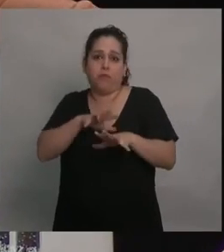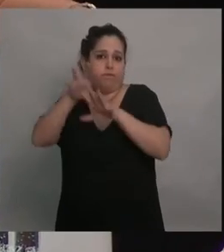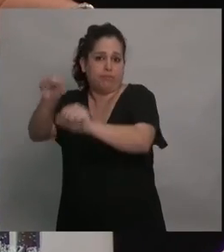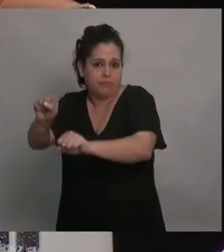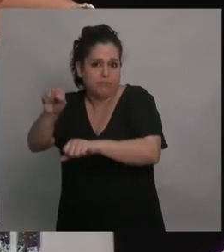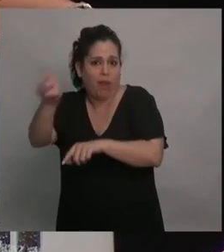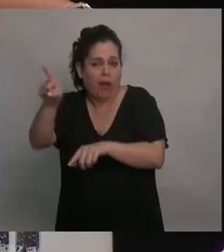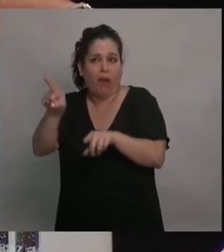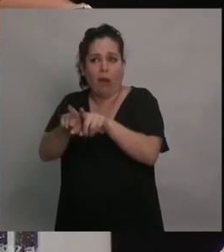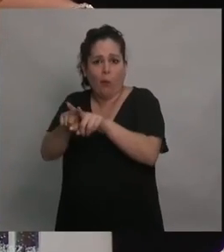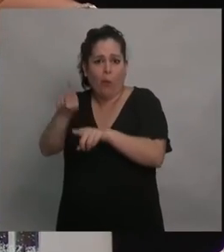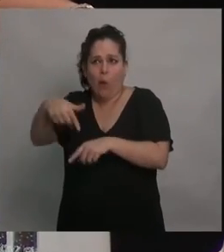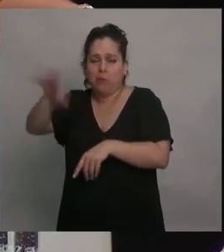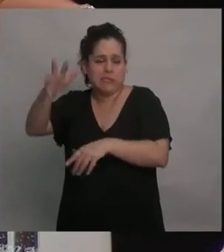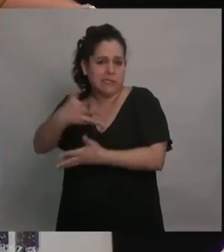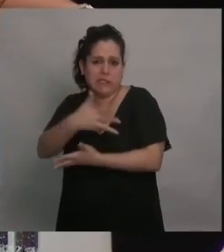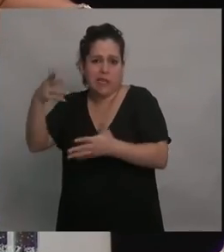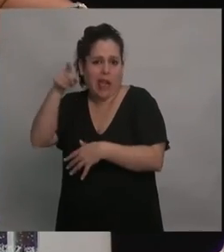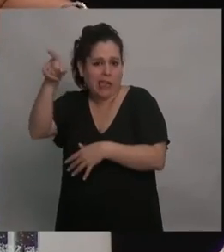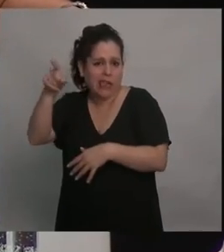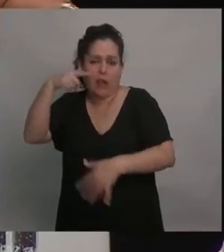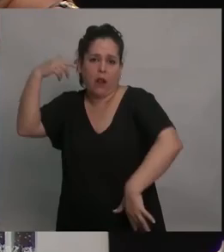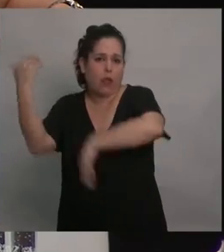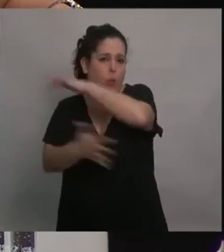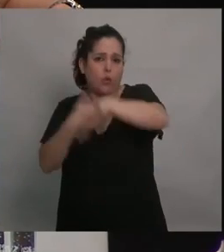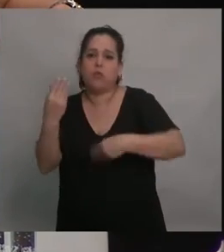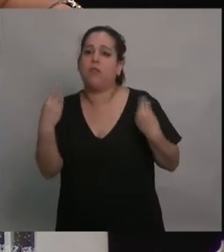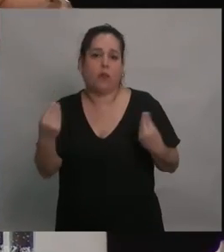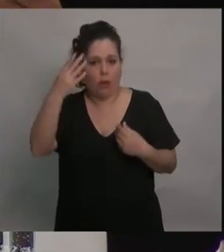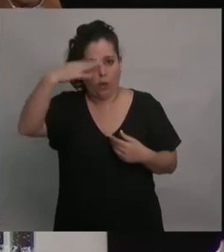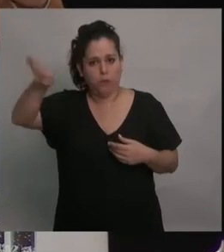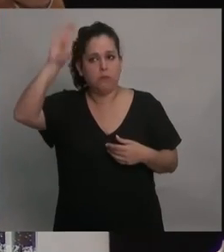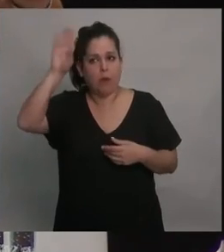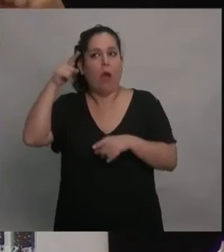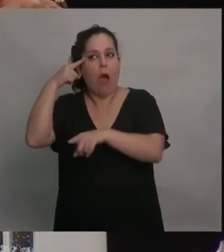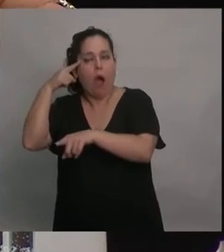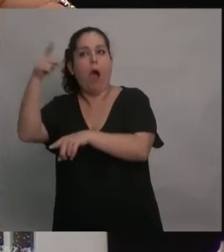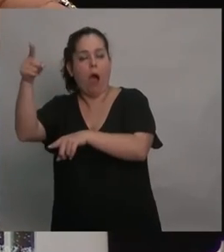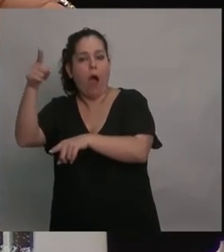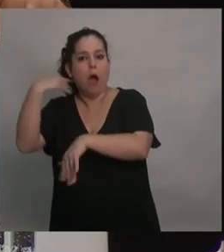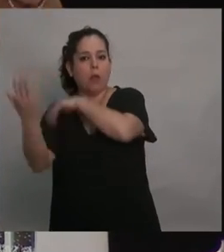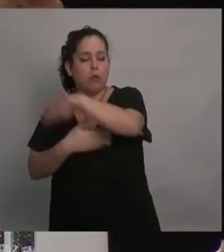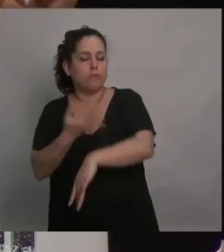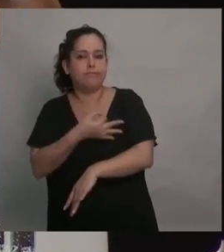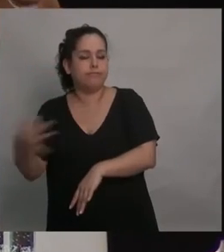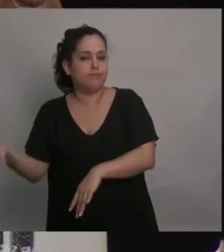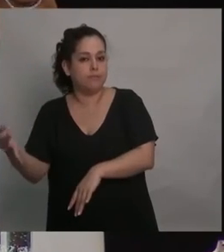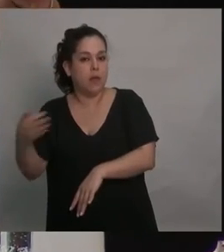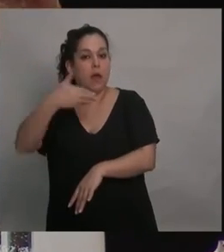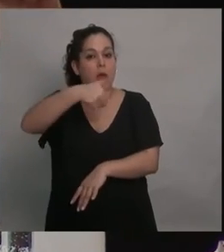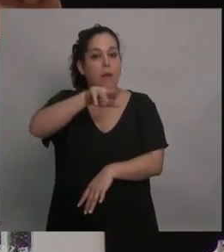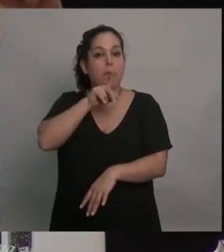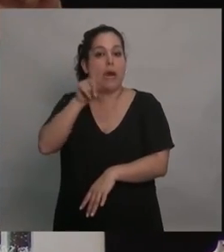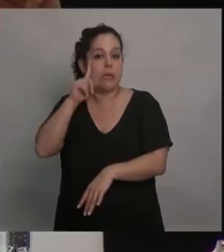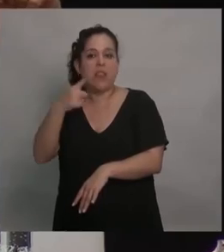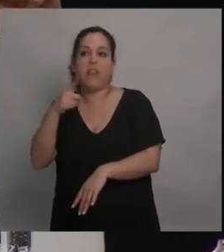andar el motor grande que fue la Revolución Cubana. Y Martí dijo que todo hombre al